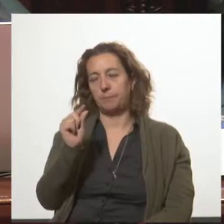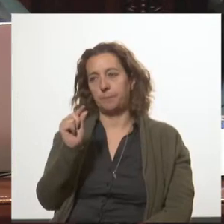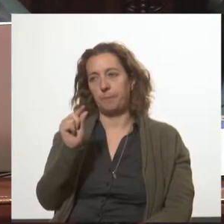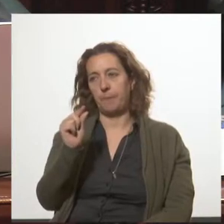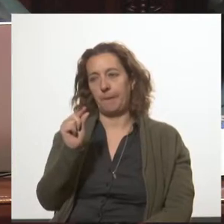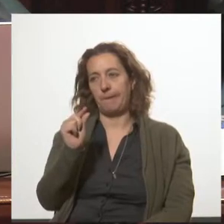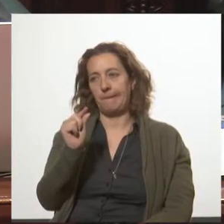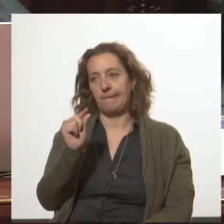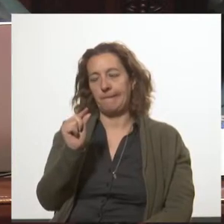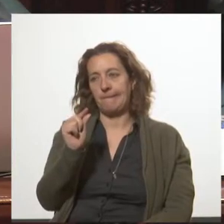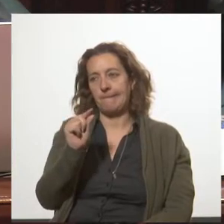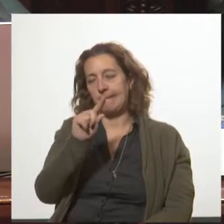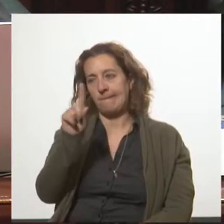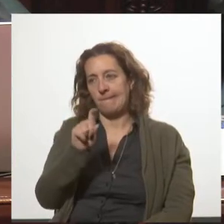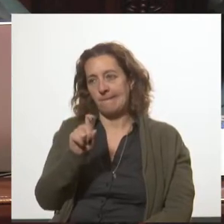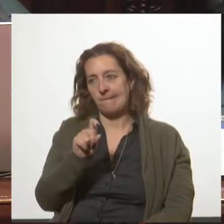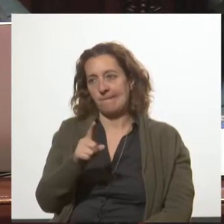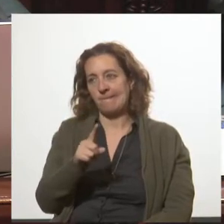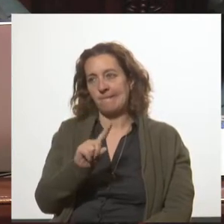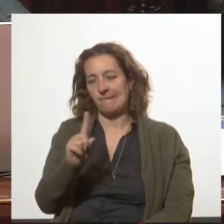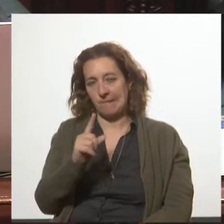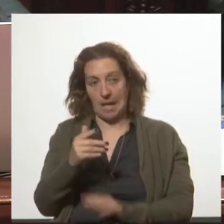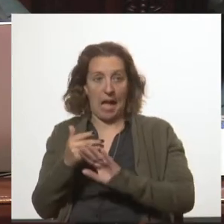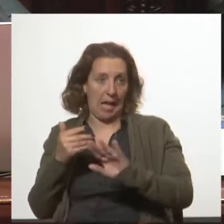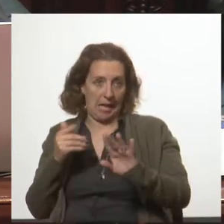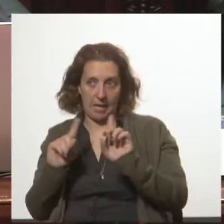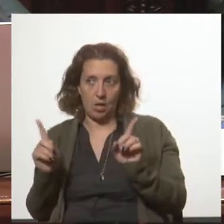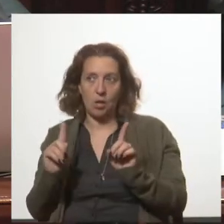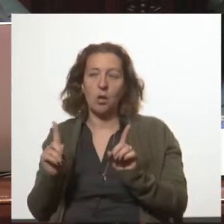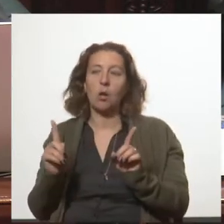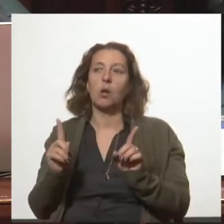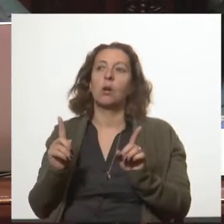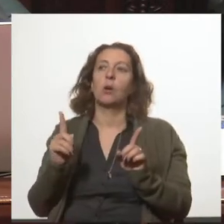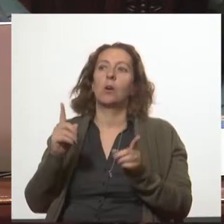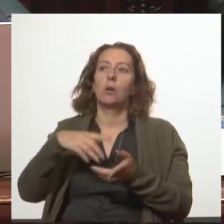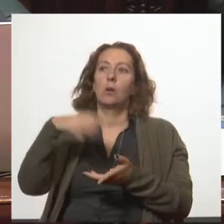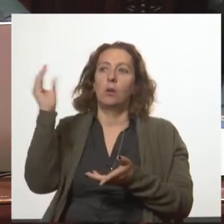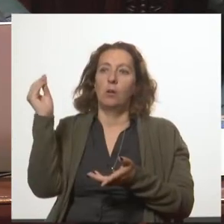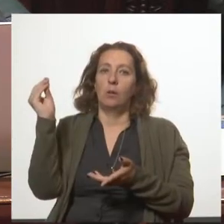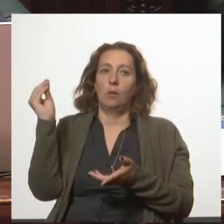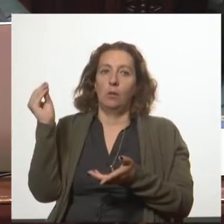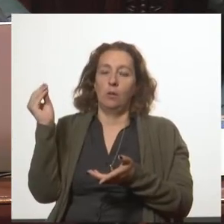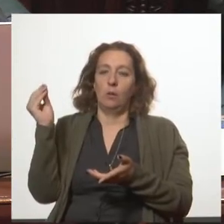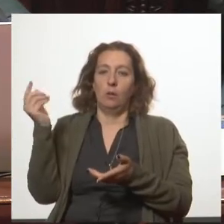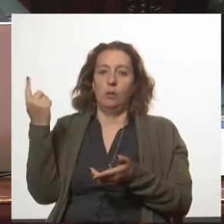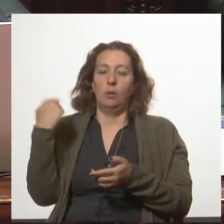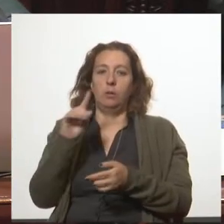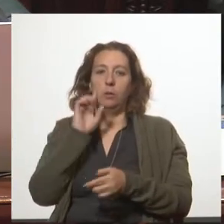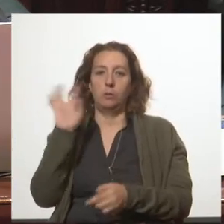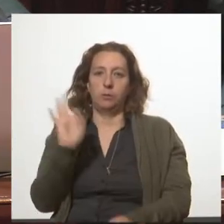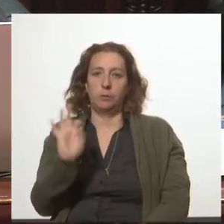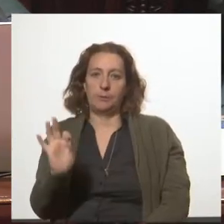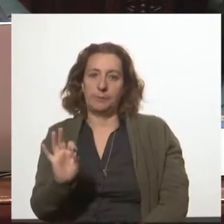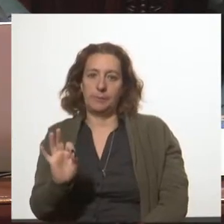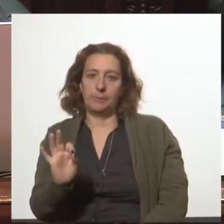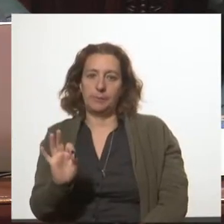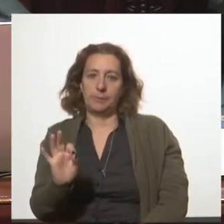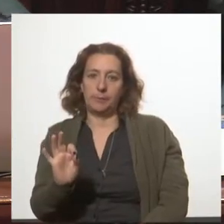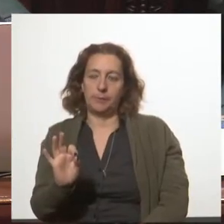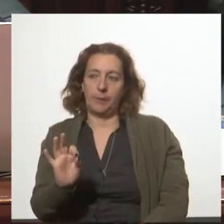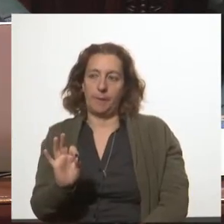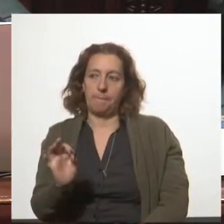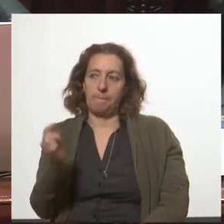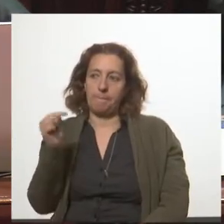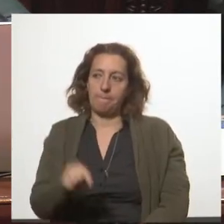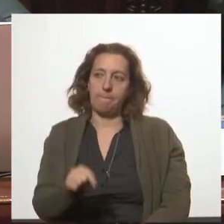cuestión que no es ajena al delante de la arena pero aprovecho la oportunidad este en esta